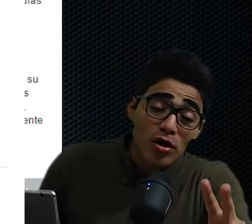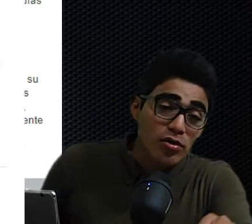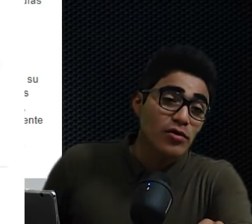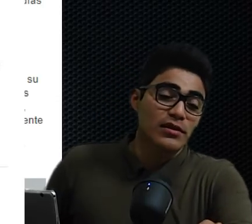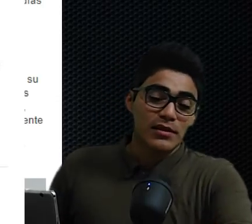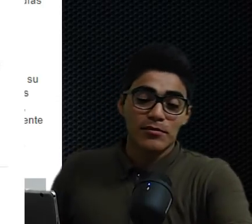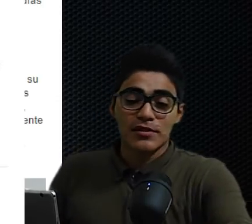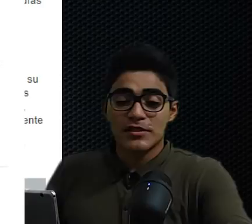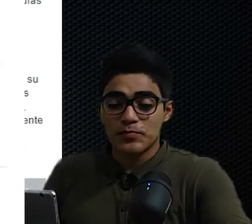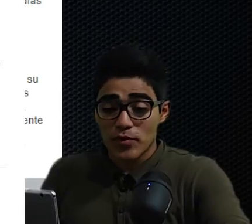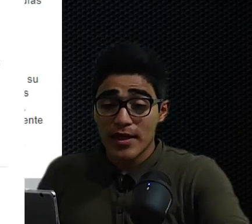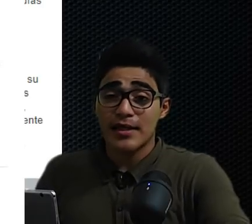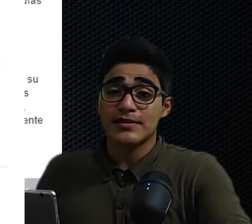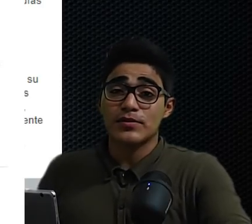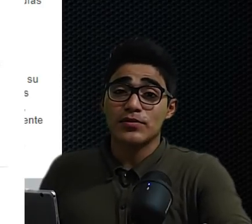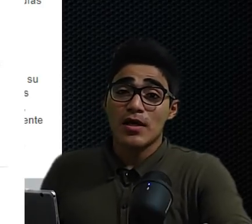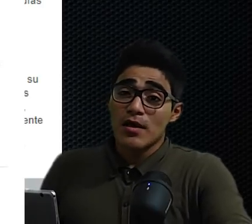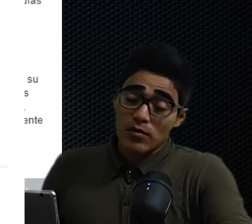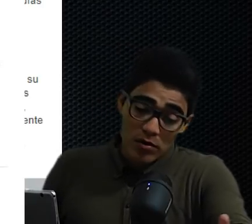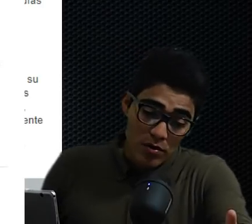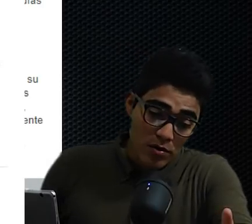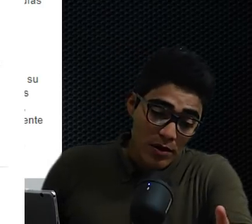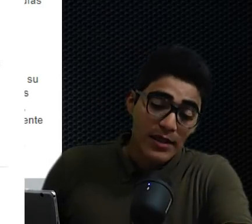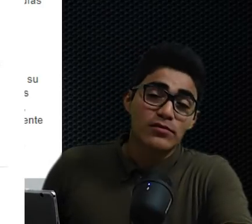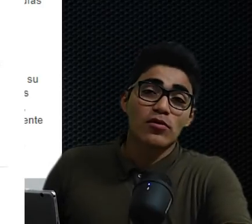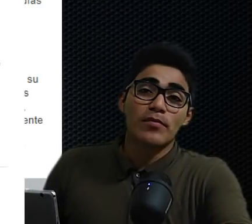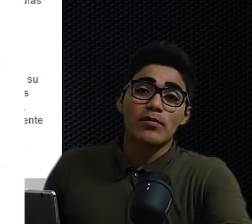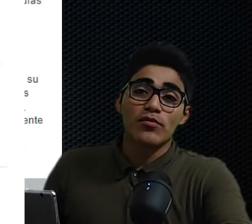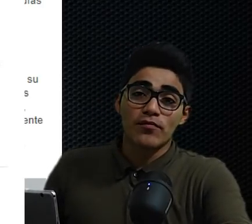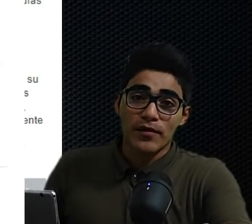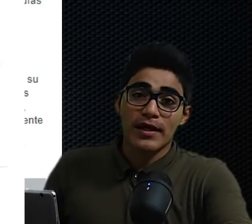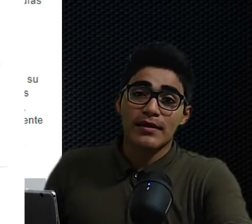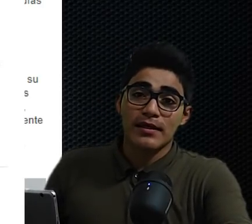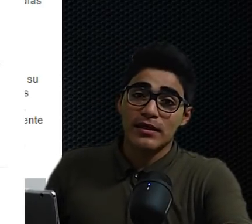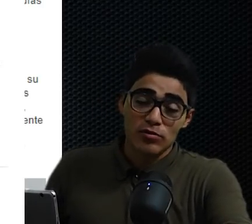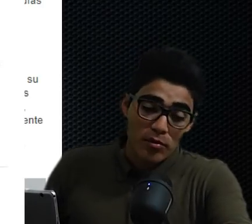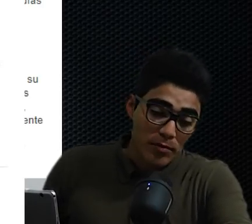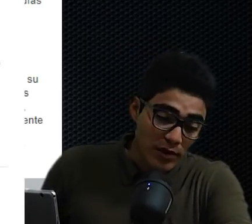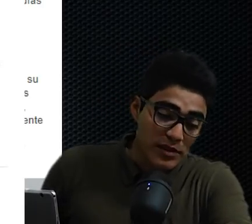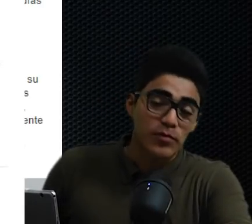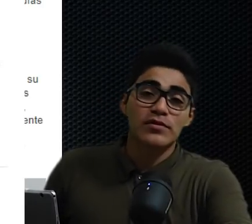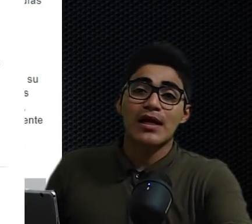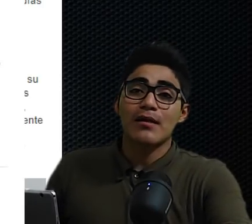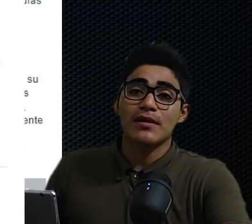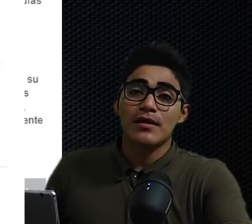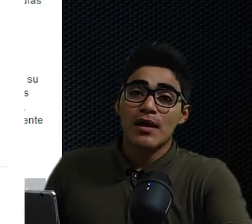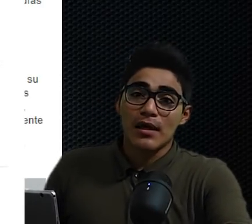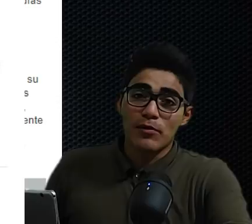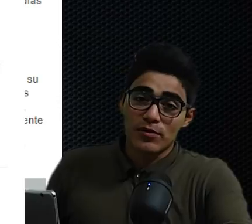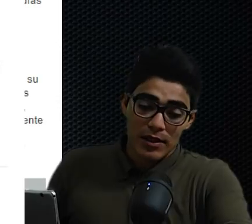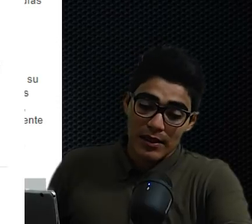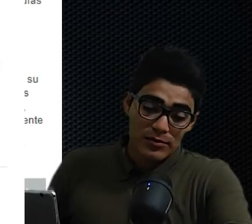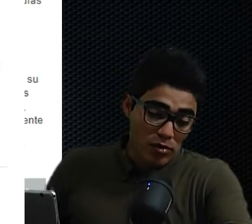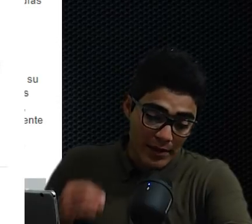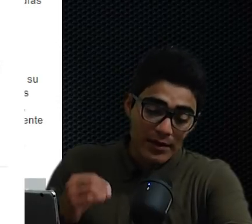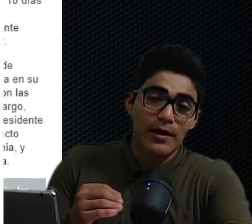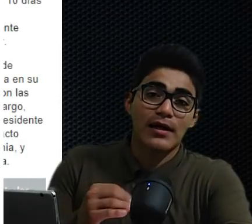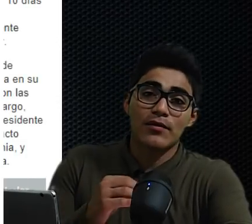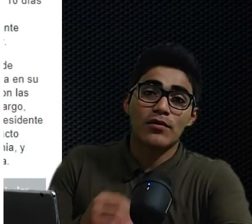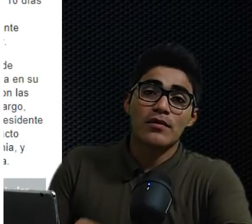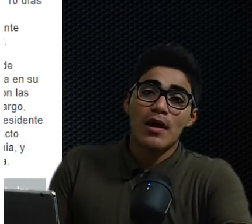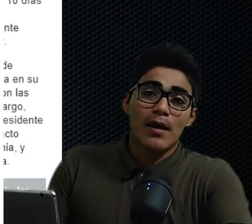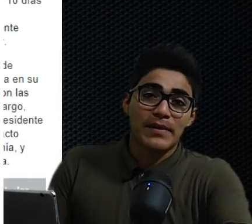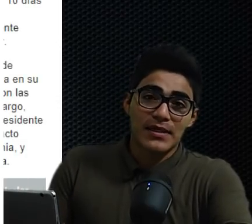no, todos estamos expuestos, no, eres un hombre muy fuerte, eres un hombre muy responsable, qué bueno que eres un